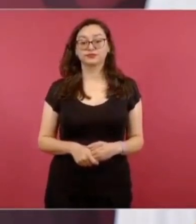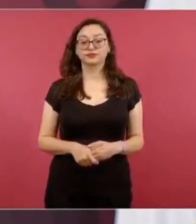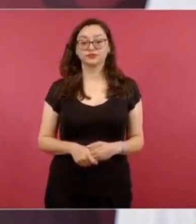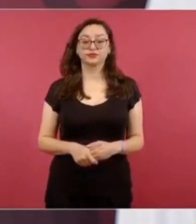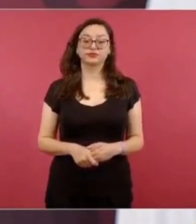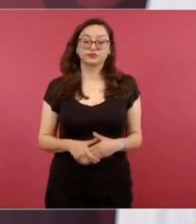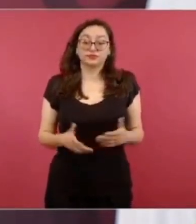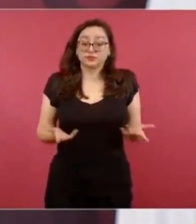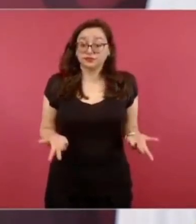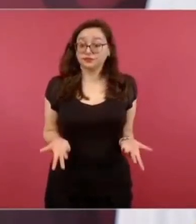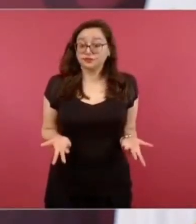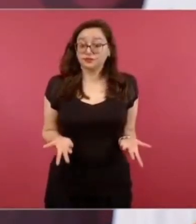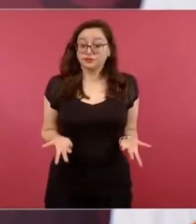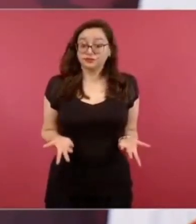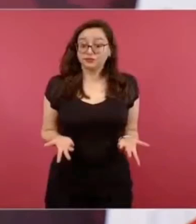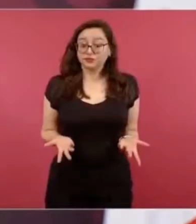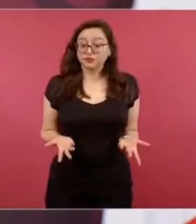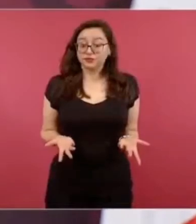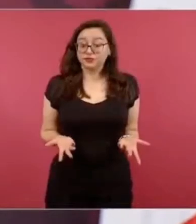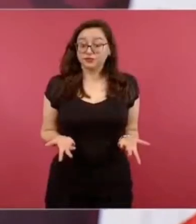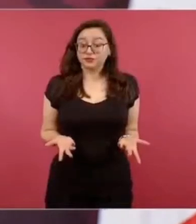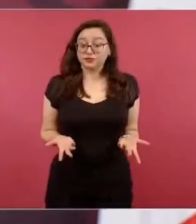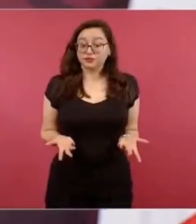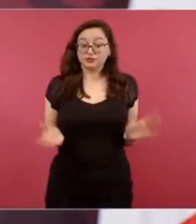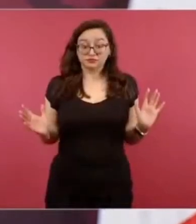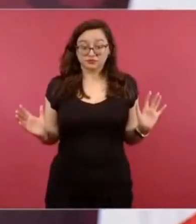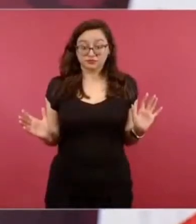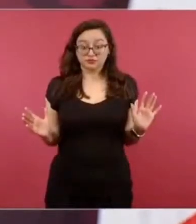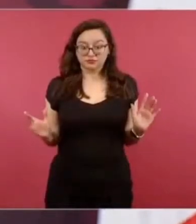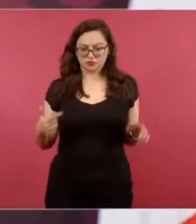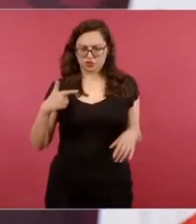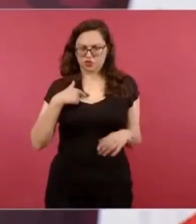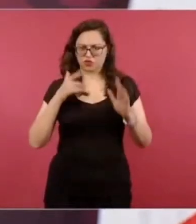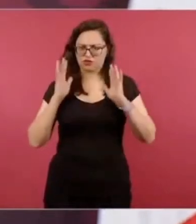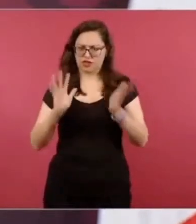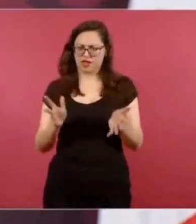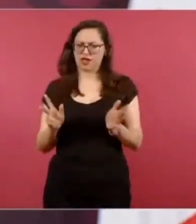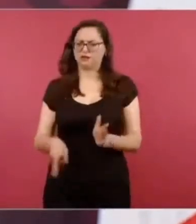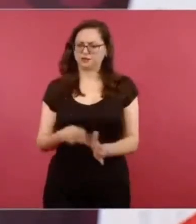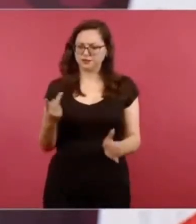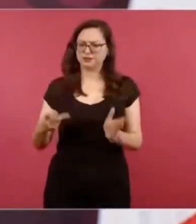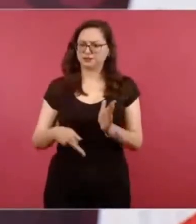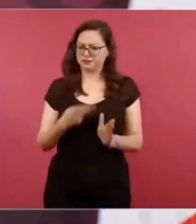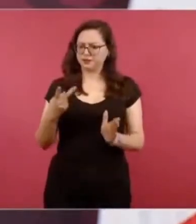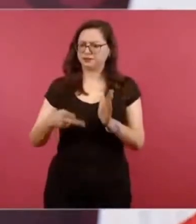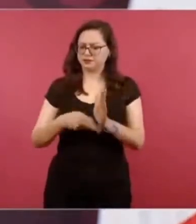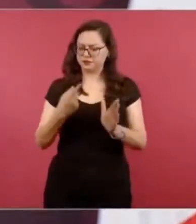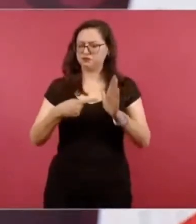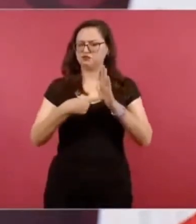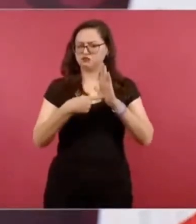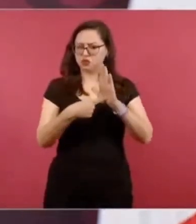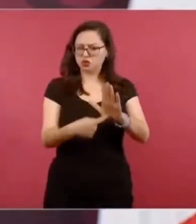A ver, y no es la primera vez que lo digo. ¿Y qué hacen?